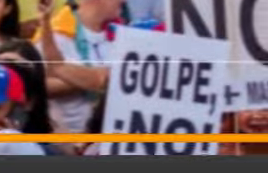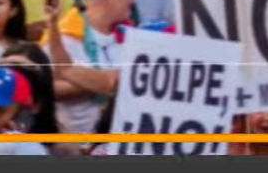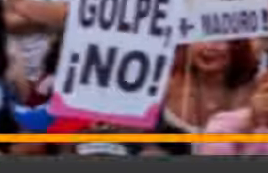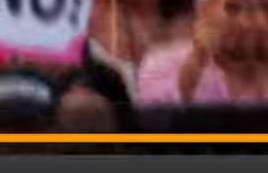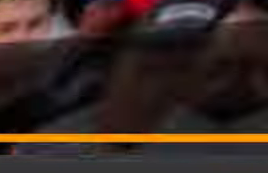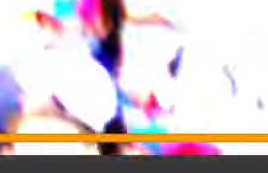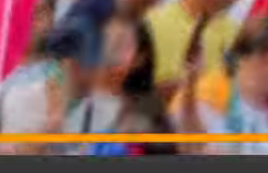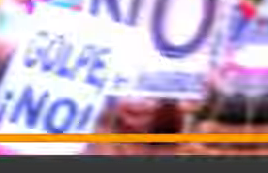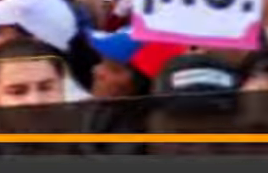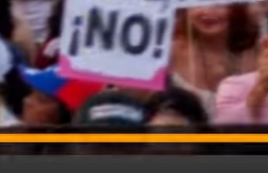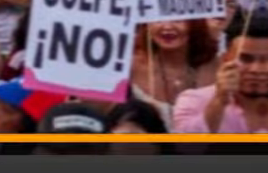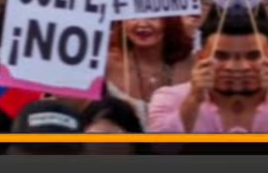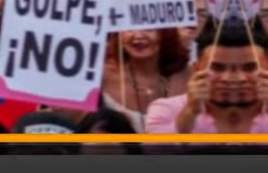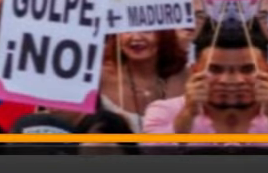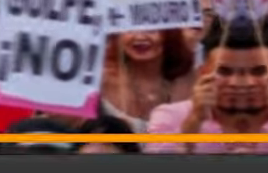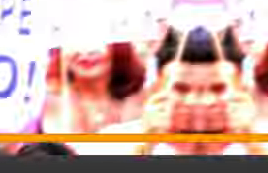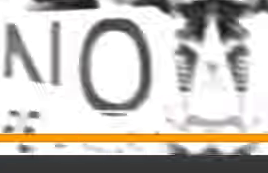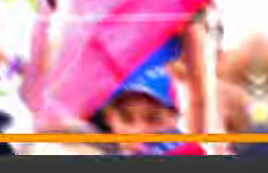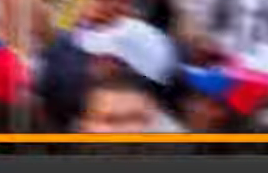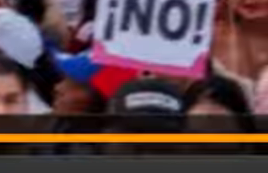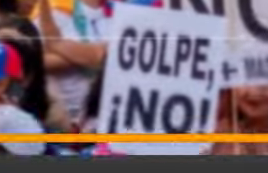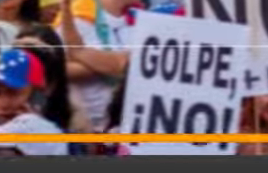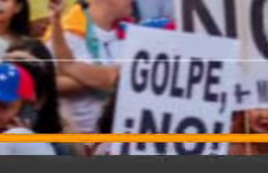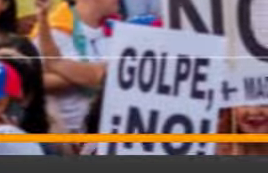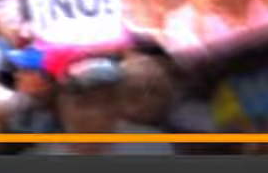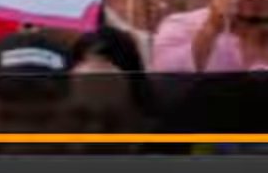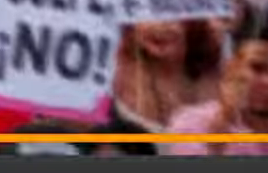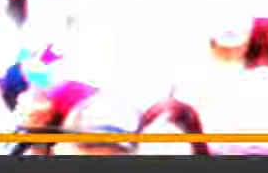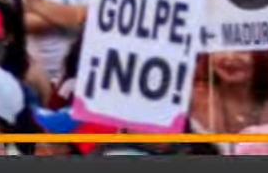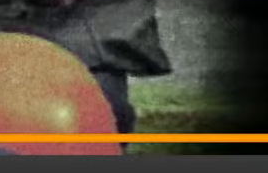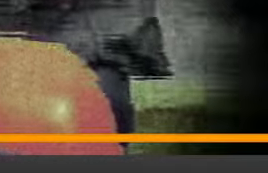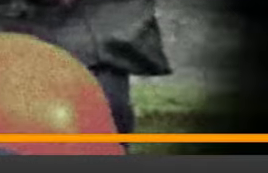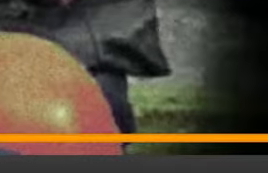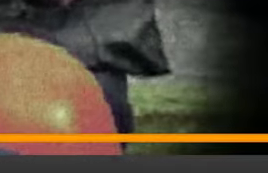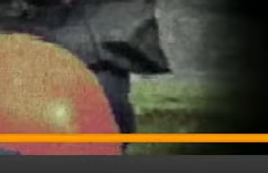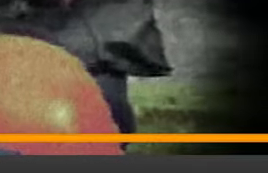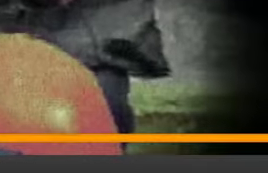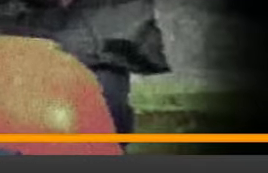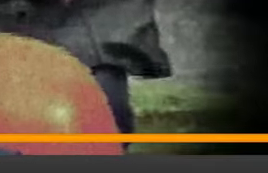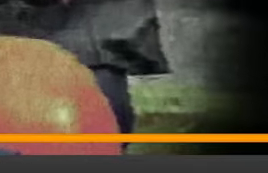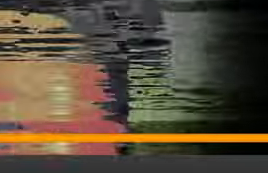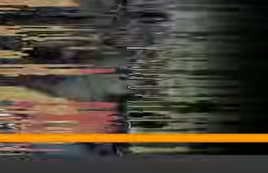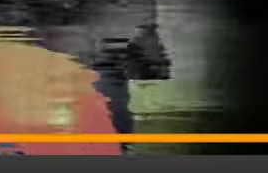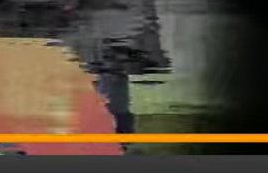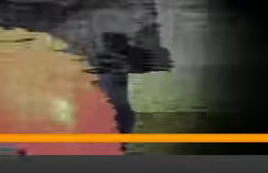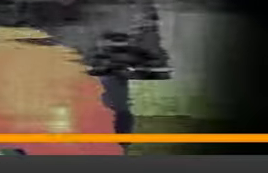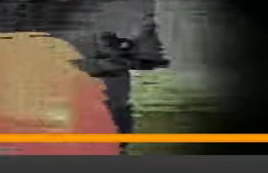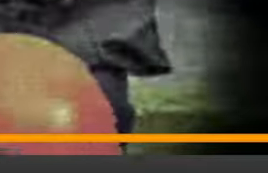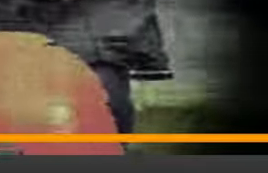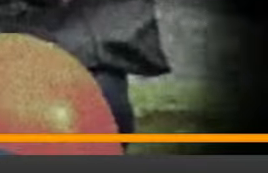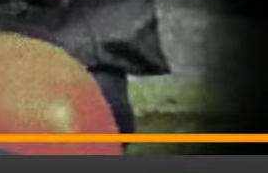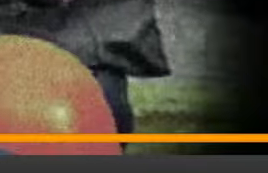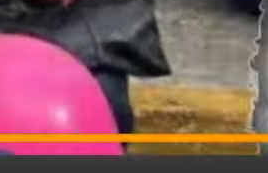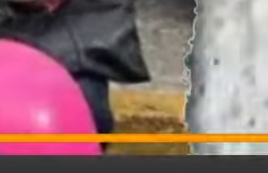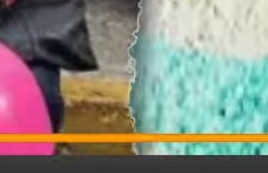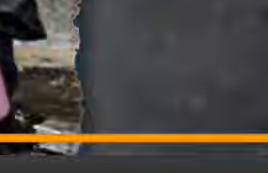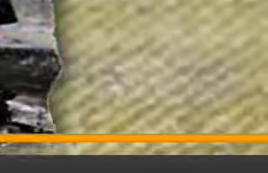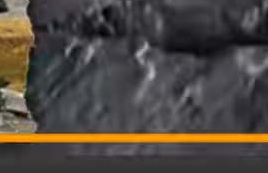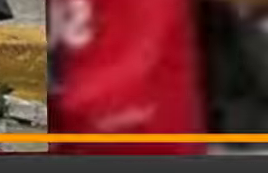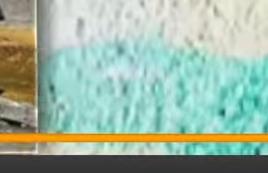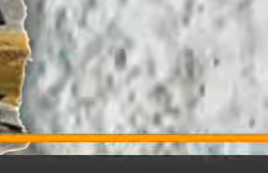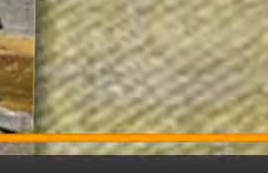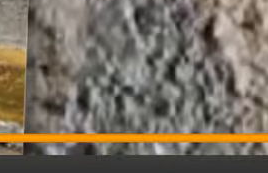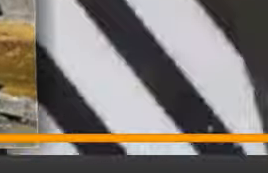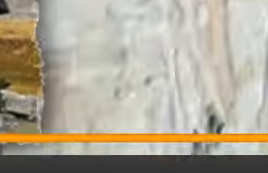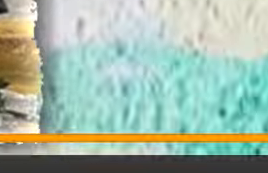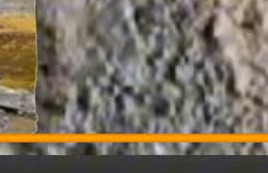manifestaciones. Algunos de ellos son menores de edad. Machado afirma que las autoridades están violando sistemáticamente el derecho a la defensa